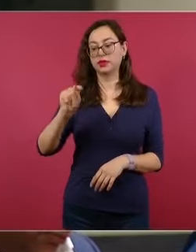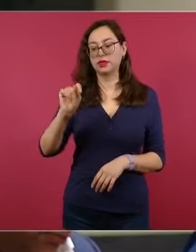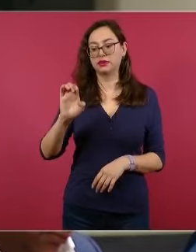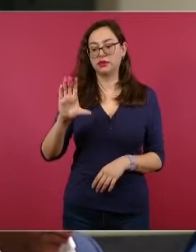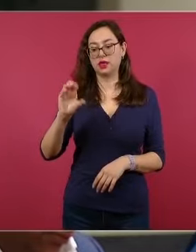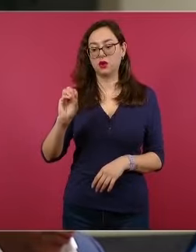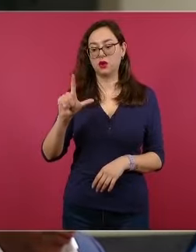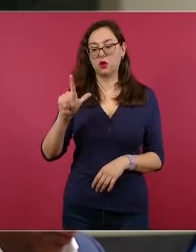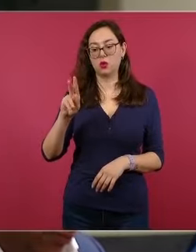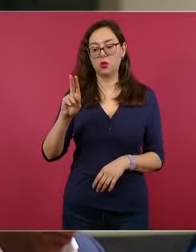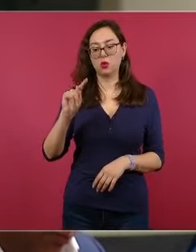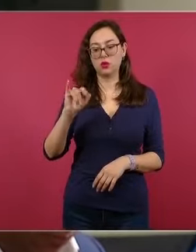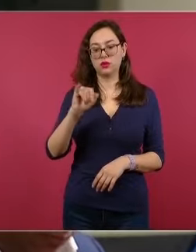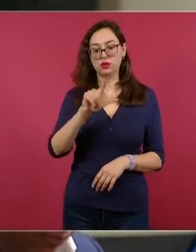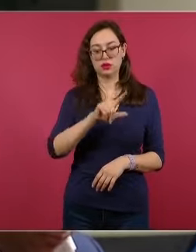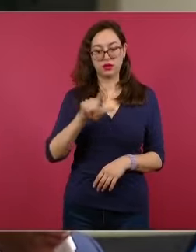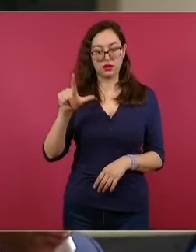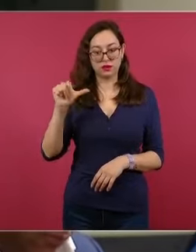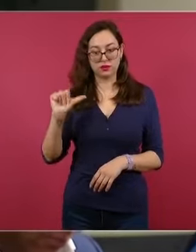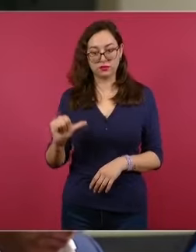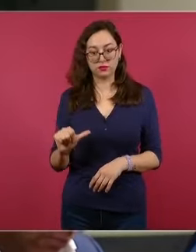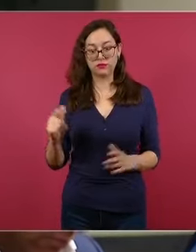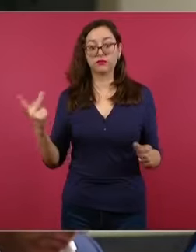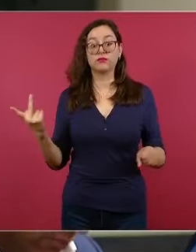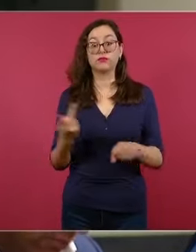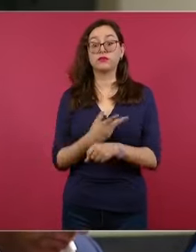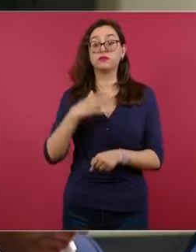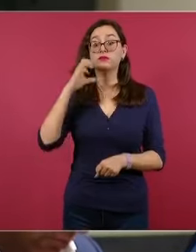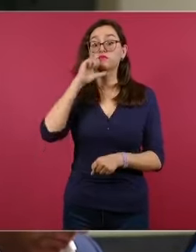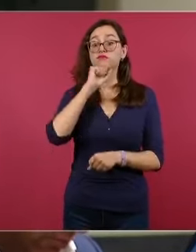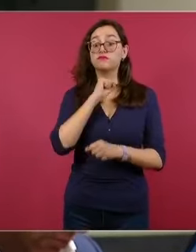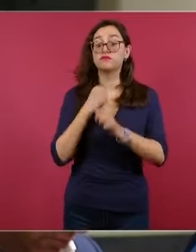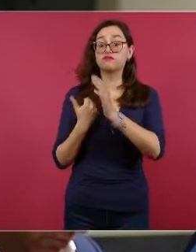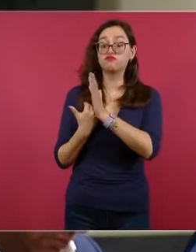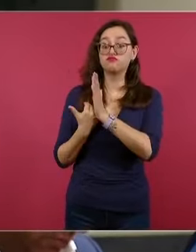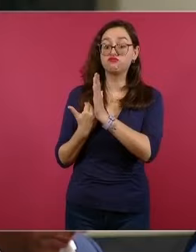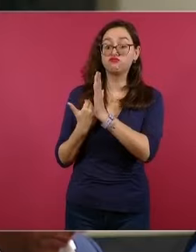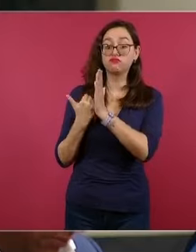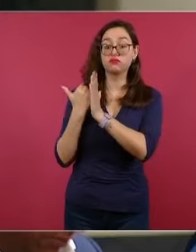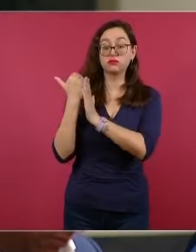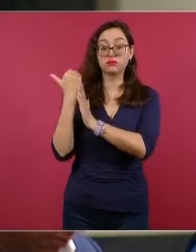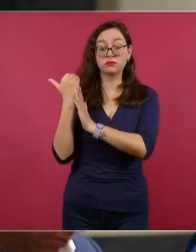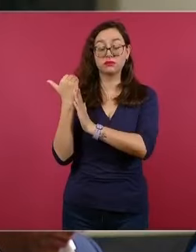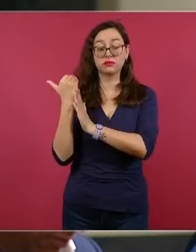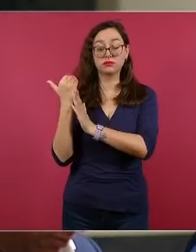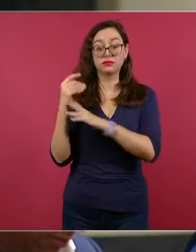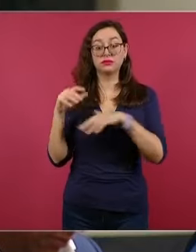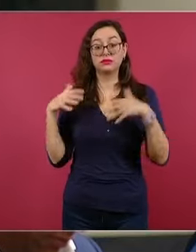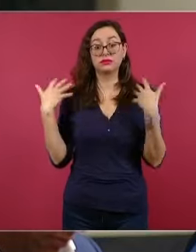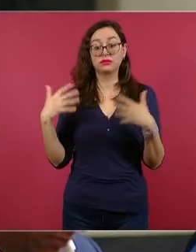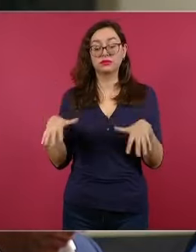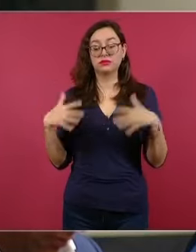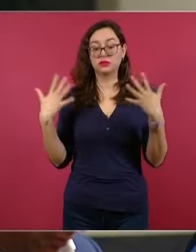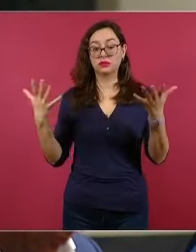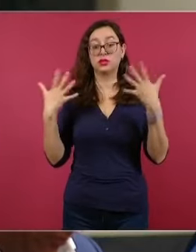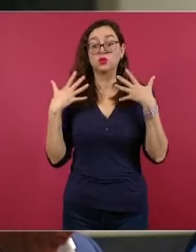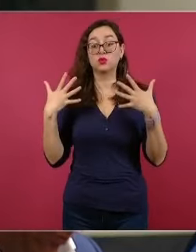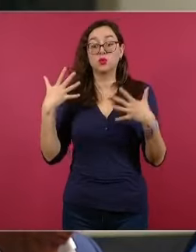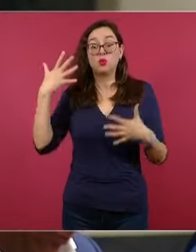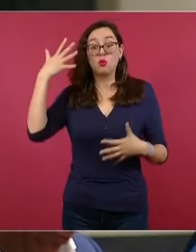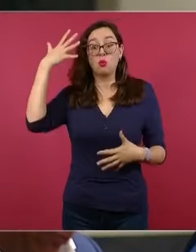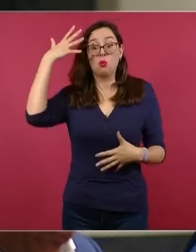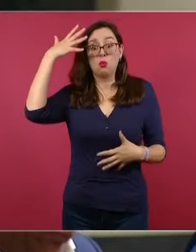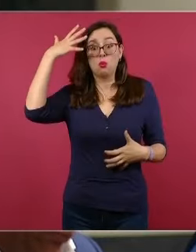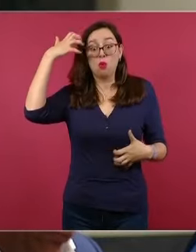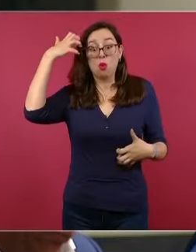fenómeno lamentable Por la alta temperatura que hay varios monos aulladores Eh pues prácticamente prácticamente caen de